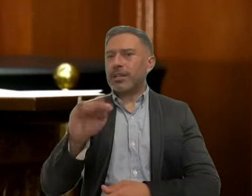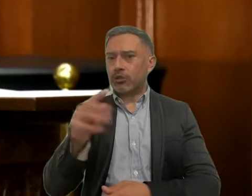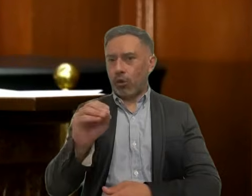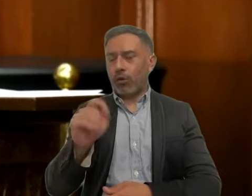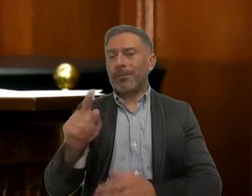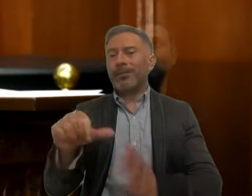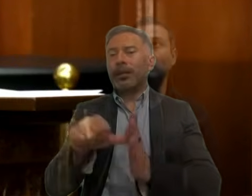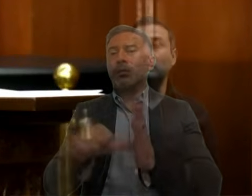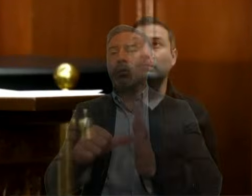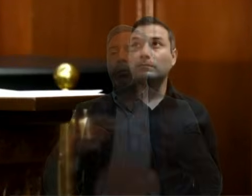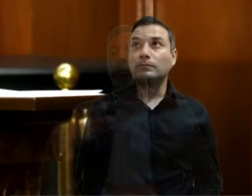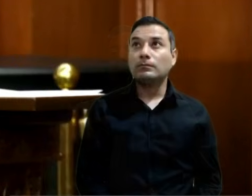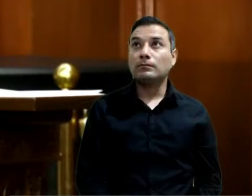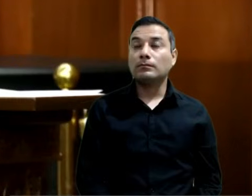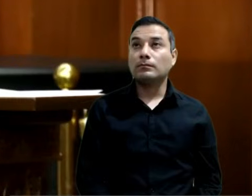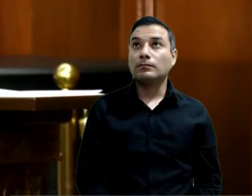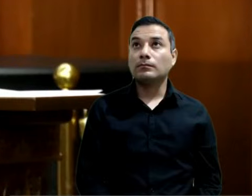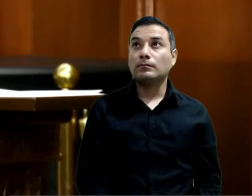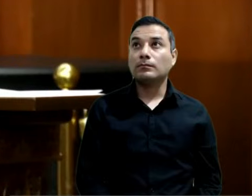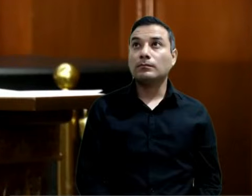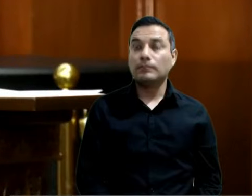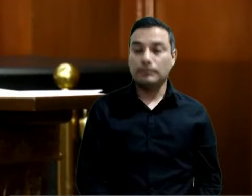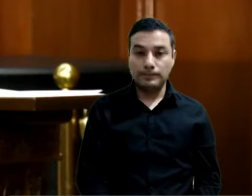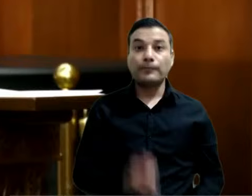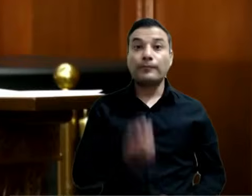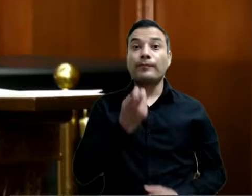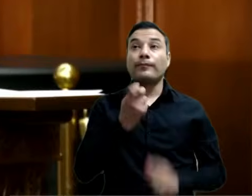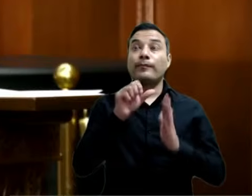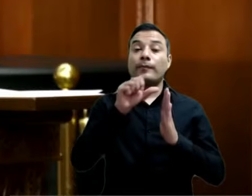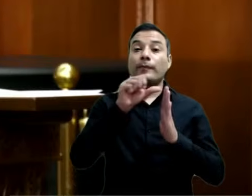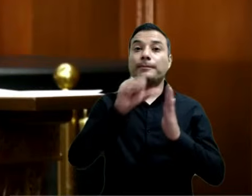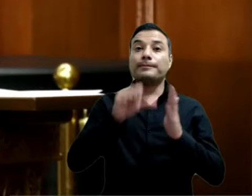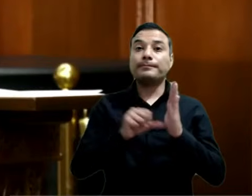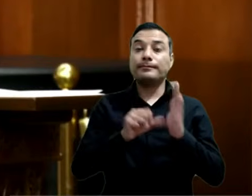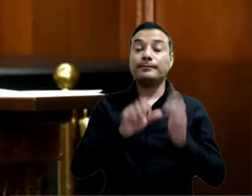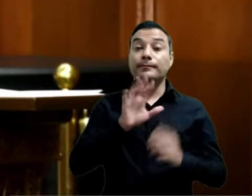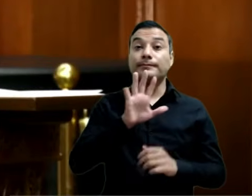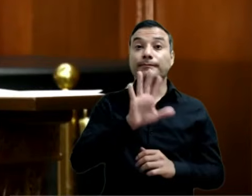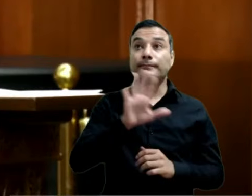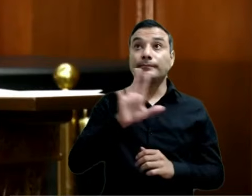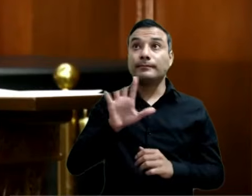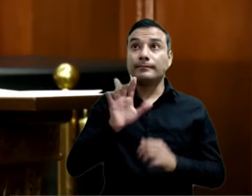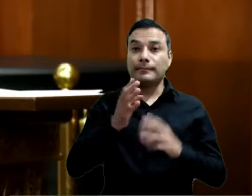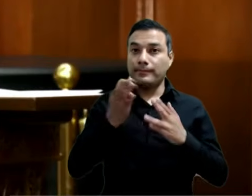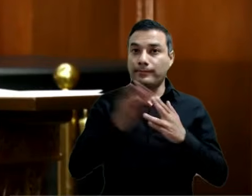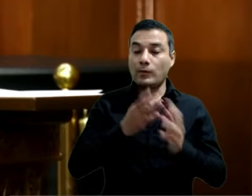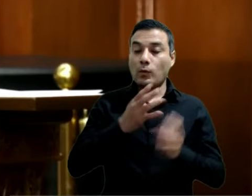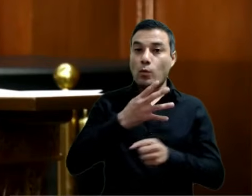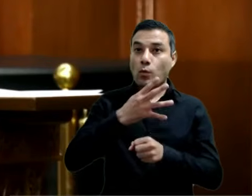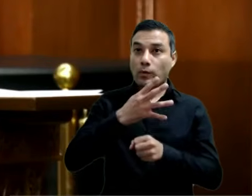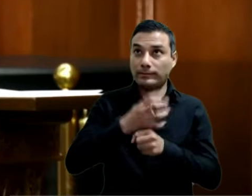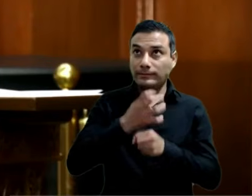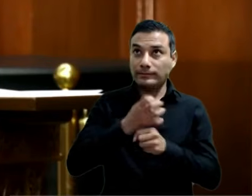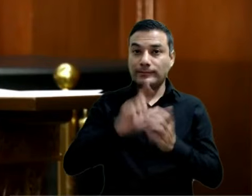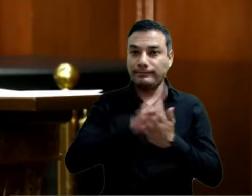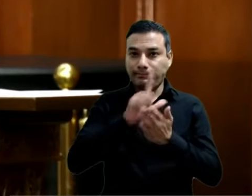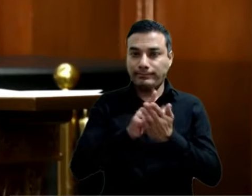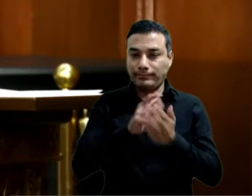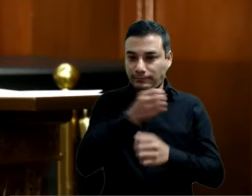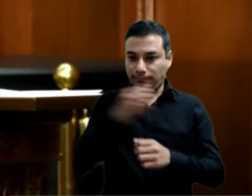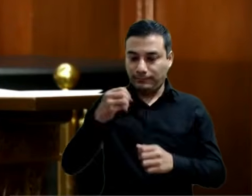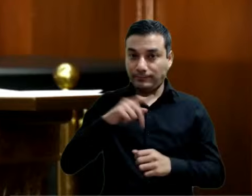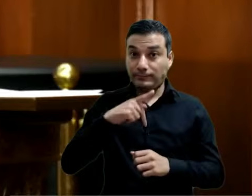tercero. Para efectos de lo dispuesto por el artículo 55, fracción cuarta de la Ley Orgánica del